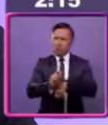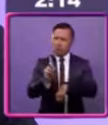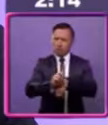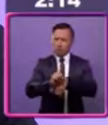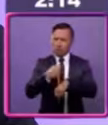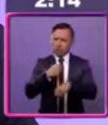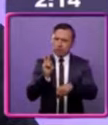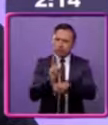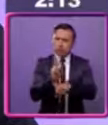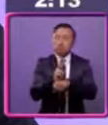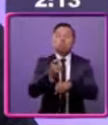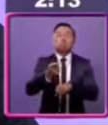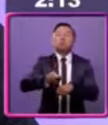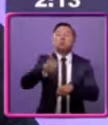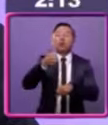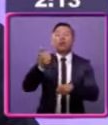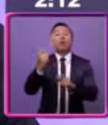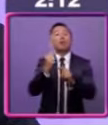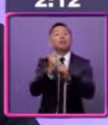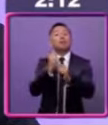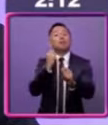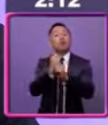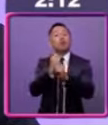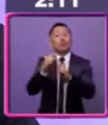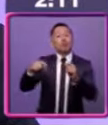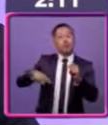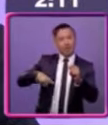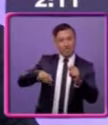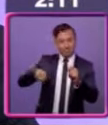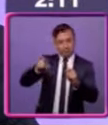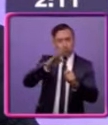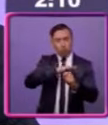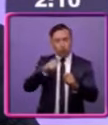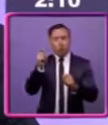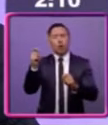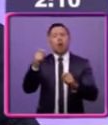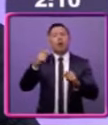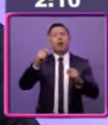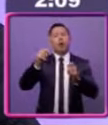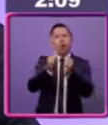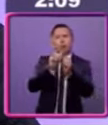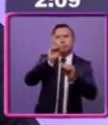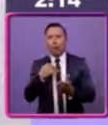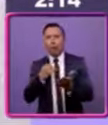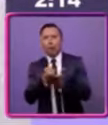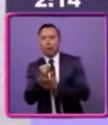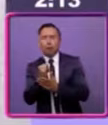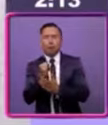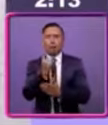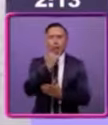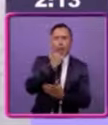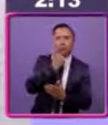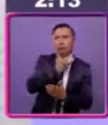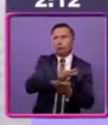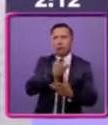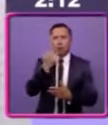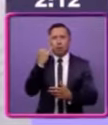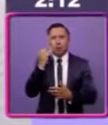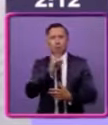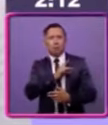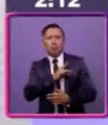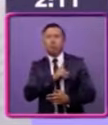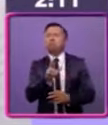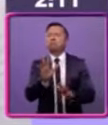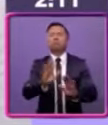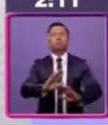de los propios conductores a los que invitan no sé si no les dejan innovar pero sí creo que ya merecemos los ciudadanos